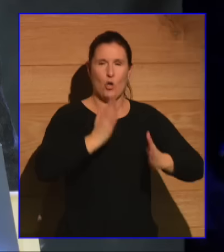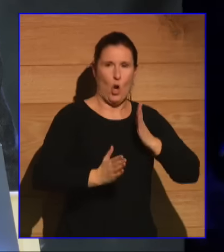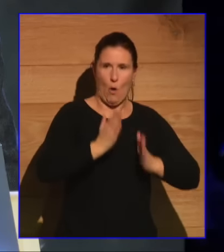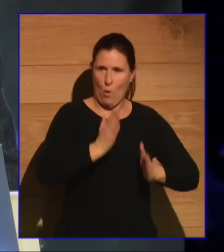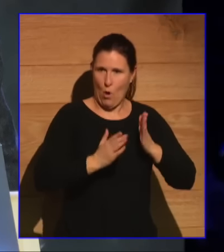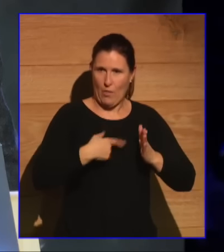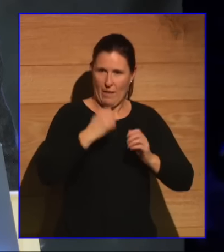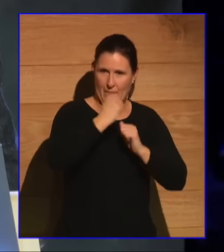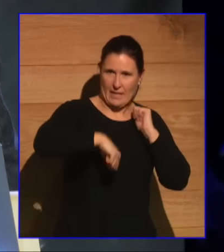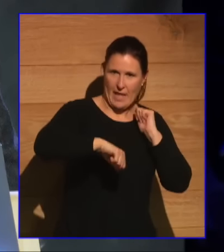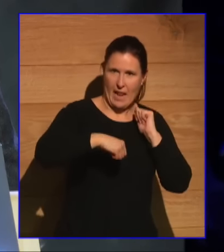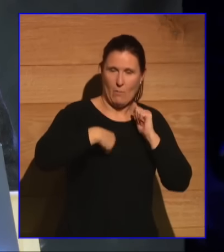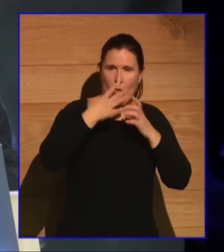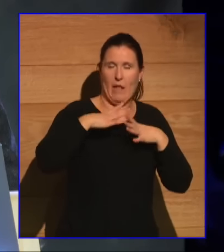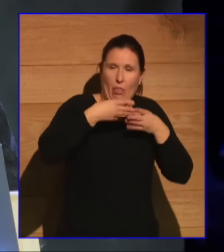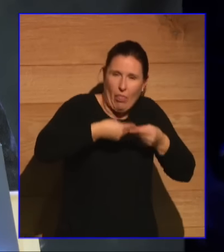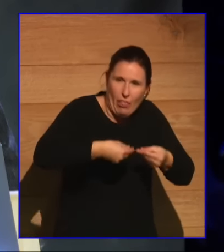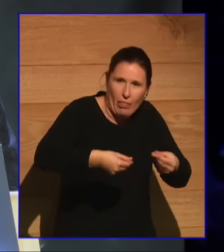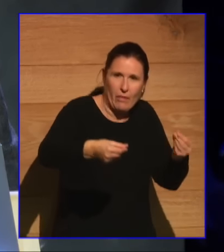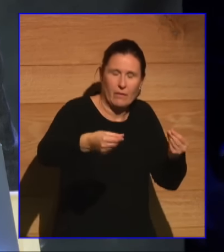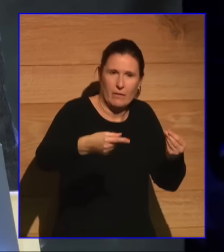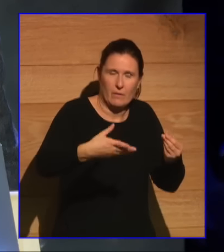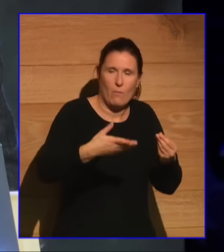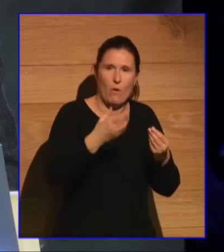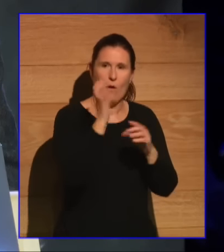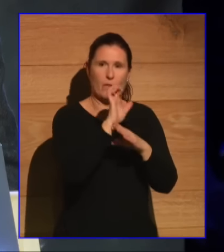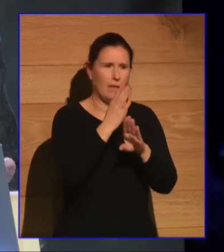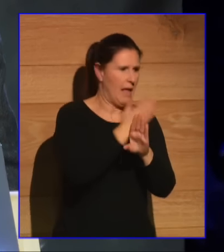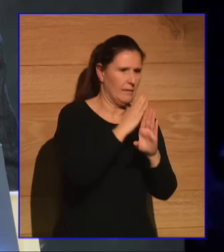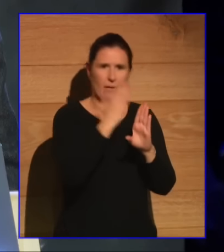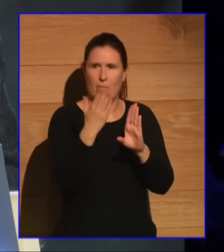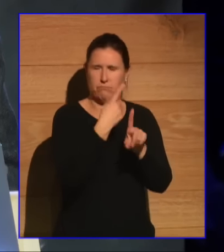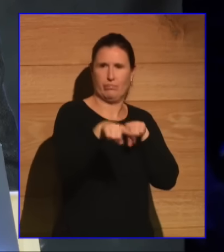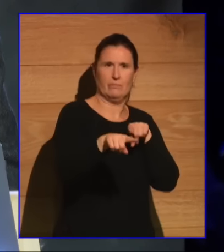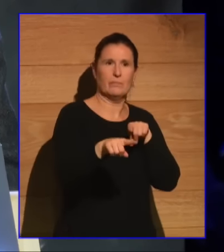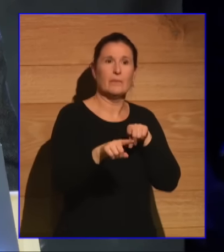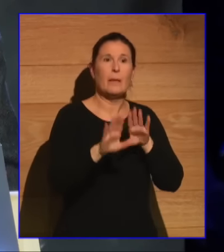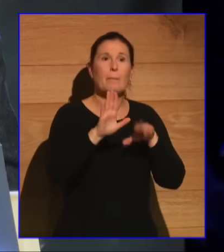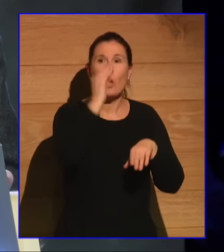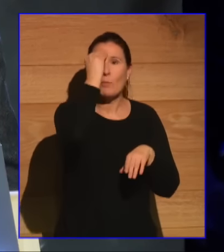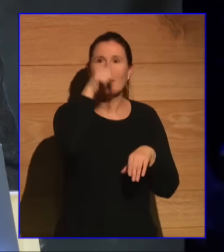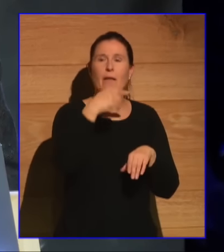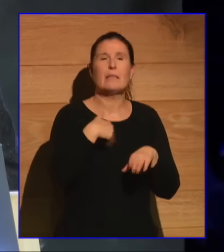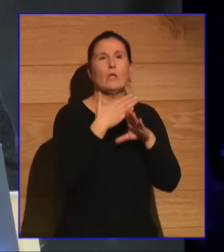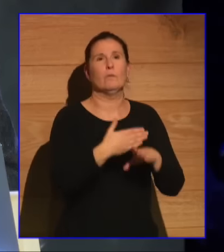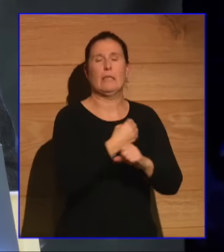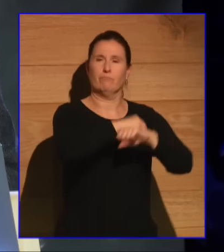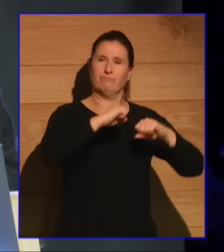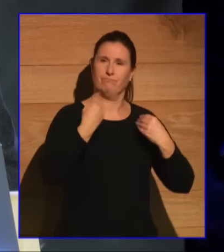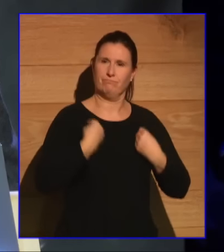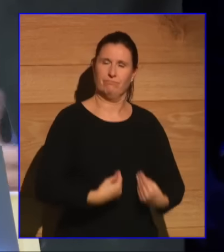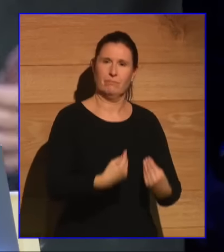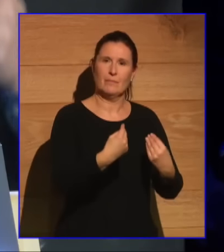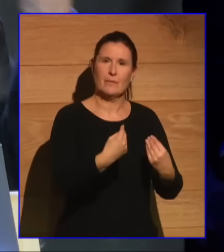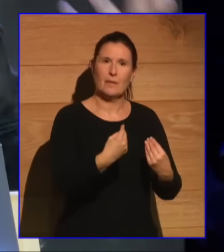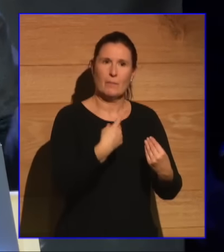que marcó un antes y un después indiscutiblemente. Pero no se creía que todavía estuvieran suficientemente maduros como